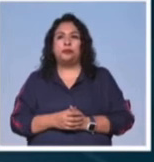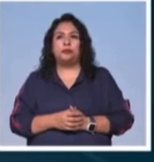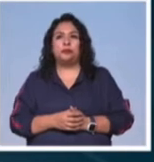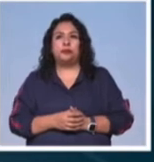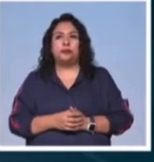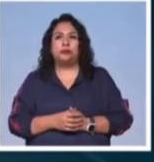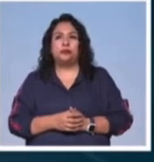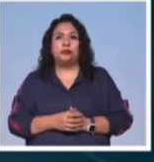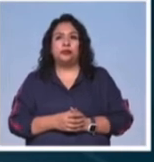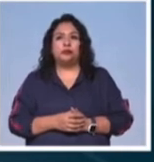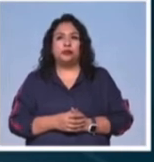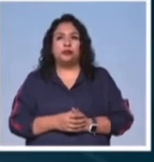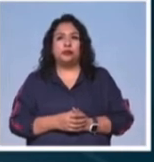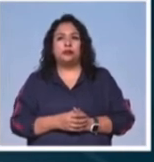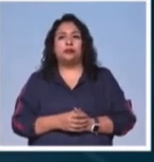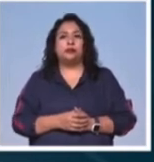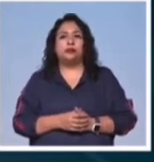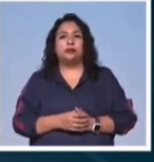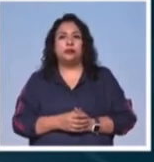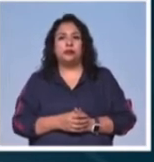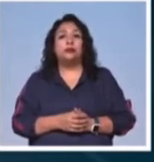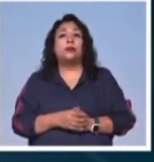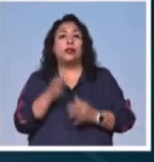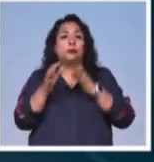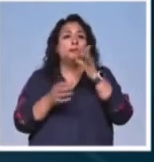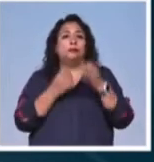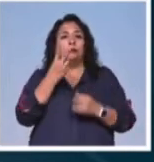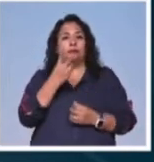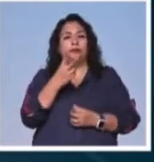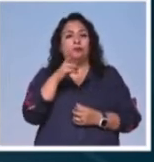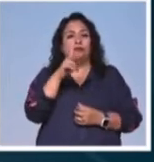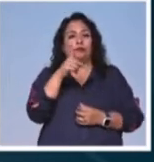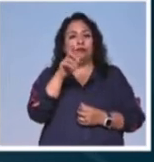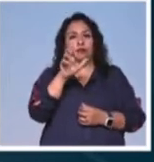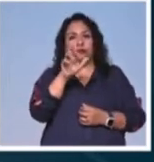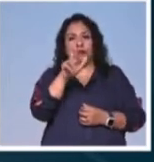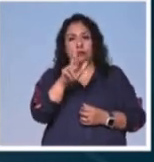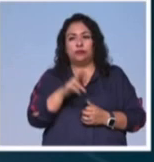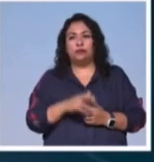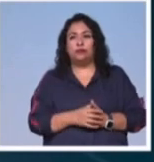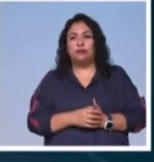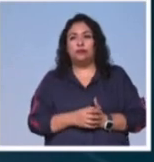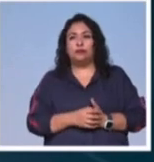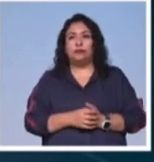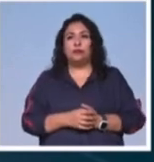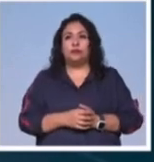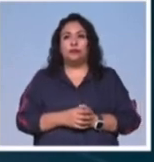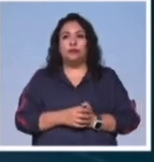Noticias 22, Víctor Gaspar.